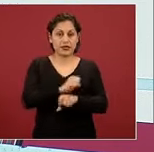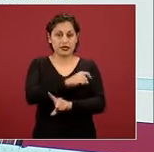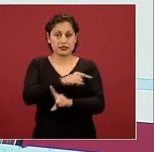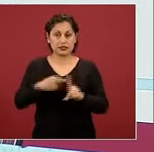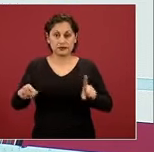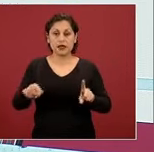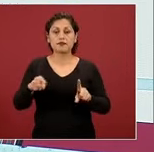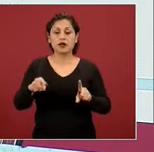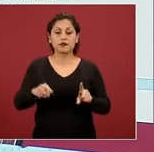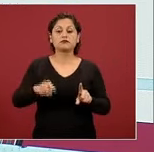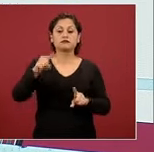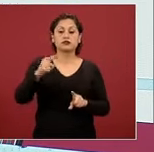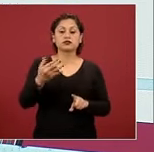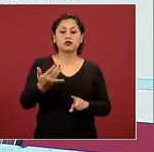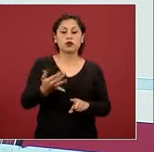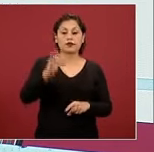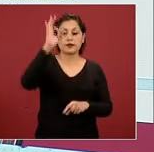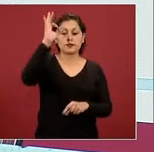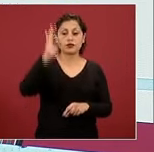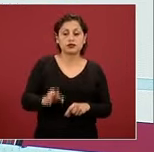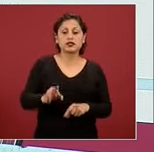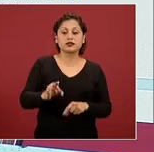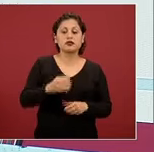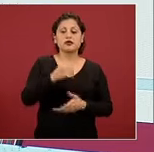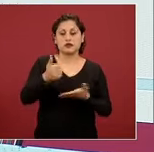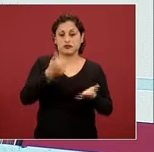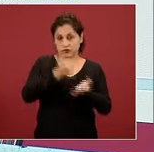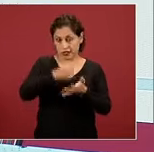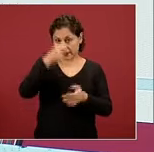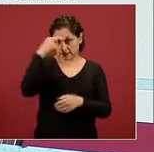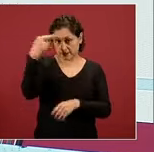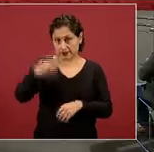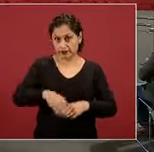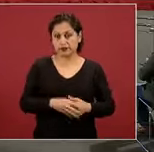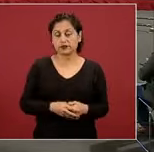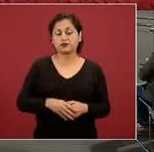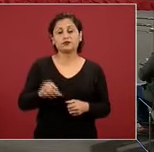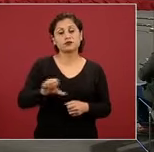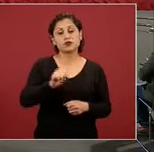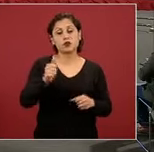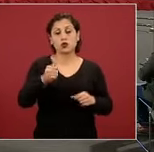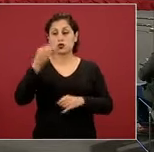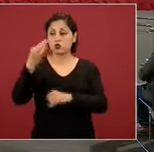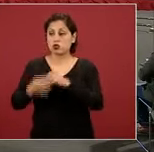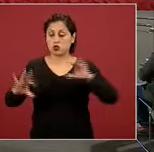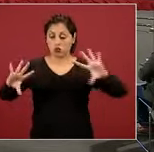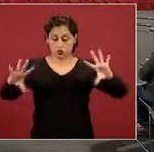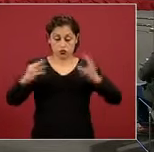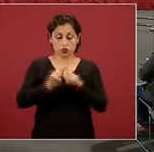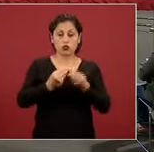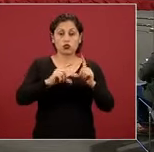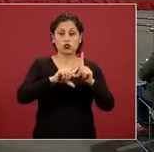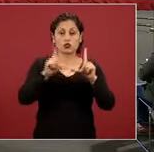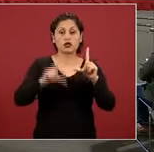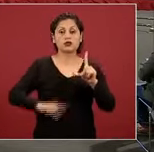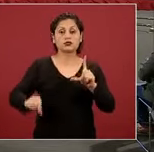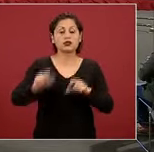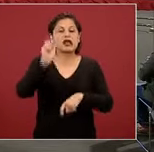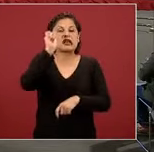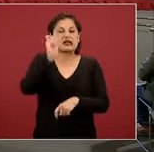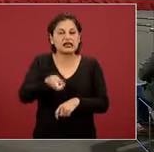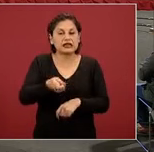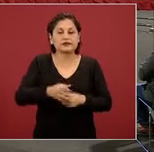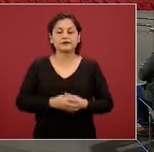del 50% de ocupación hospitalaria. El resumen de la situación nacional es: la epidemia está a la